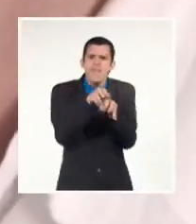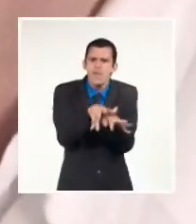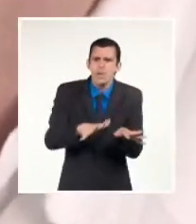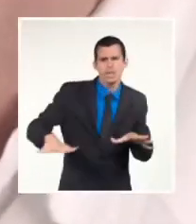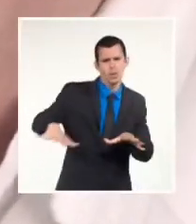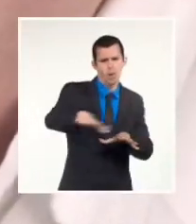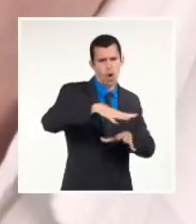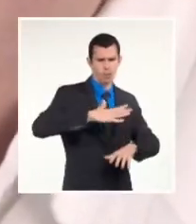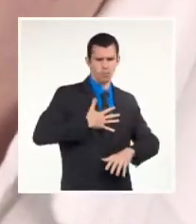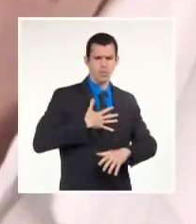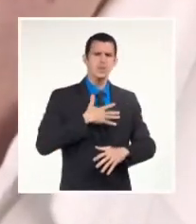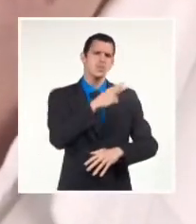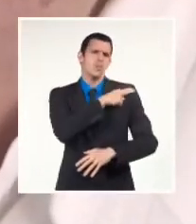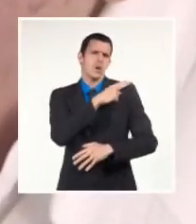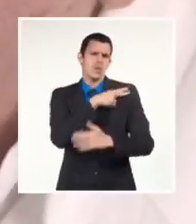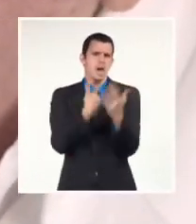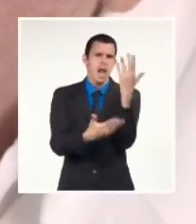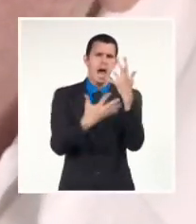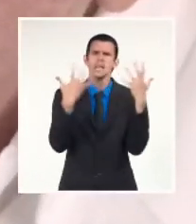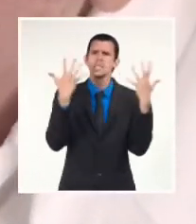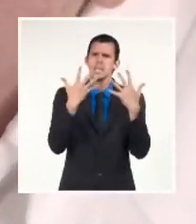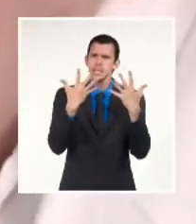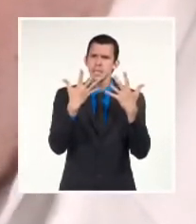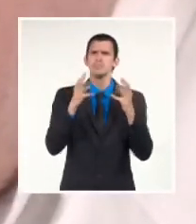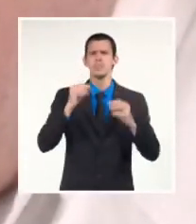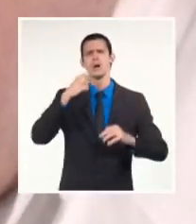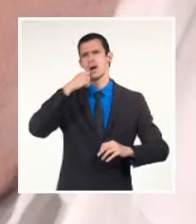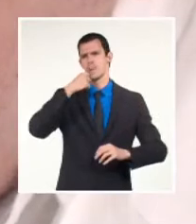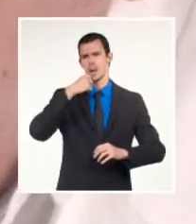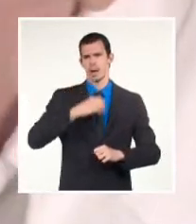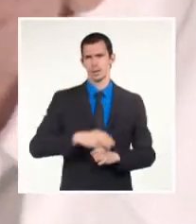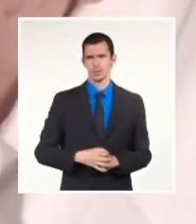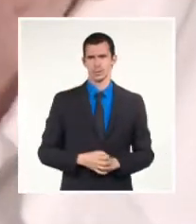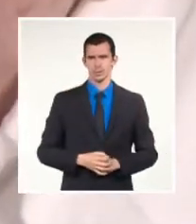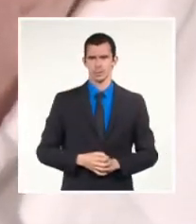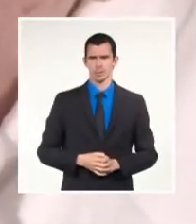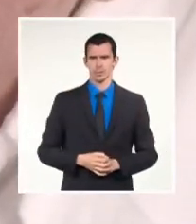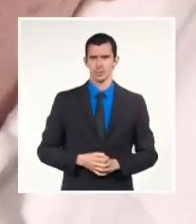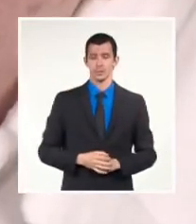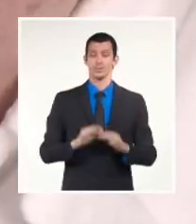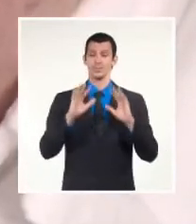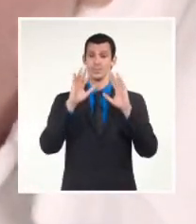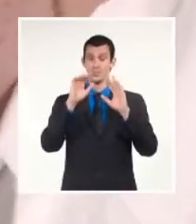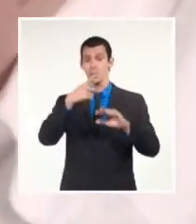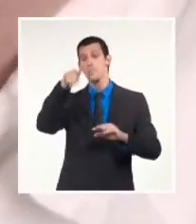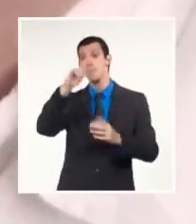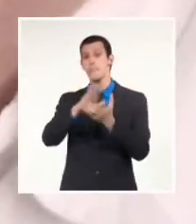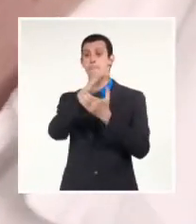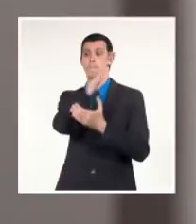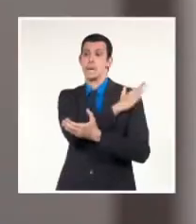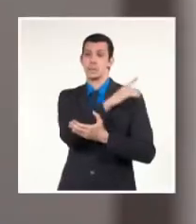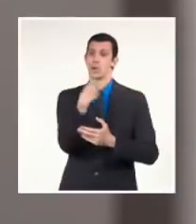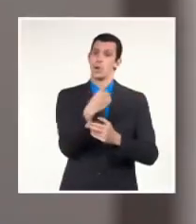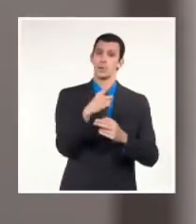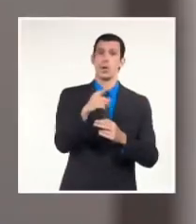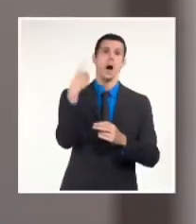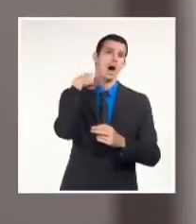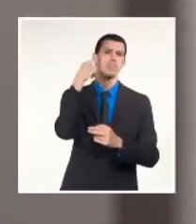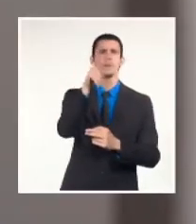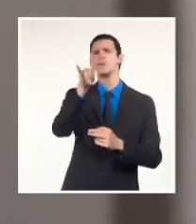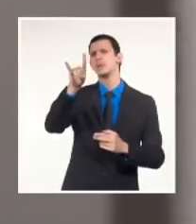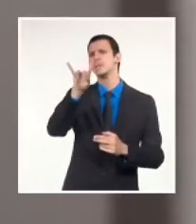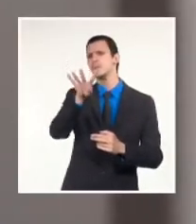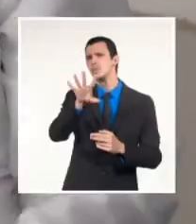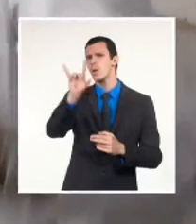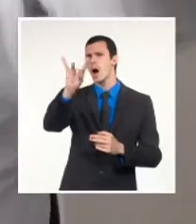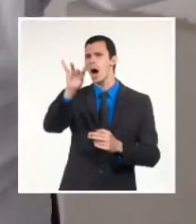es que viene el ataque al Congreso gringo el 1 de marzo del 54. La revolución